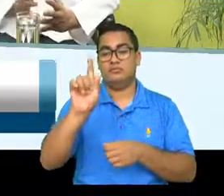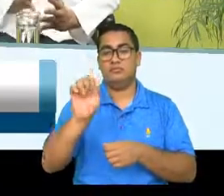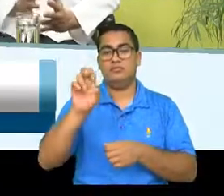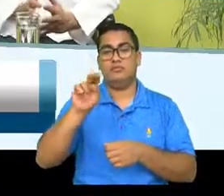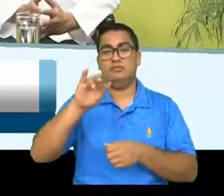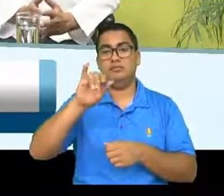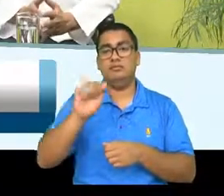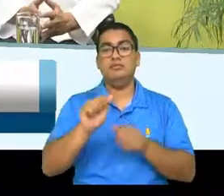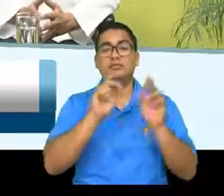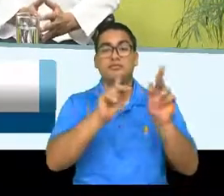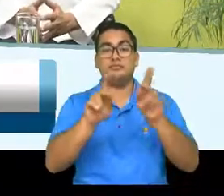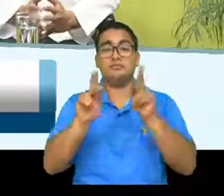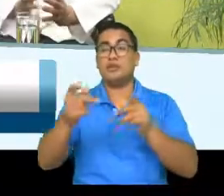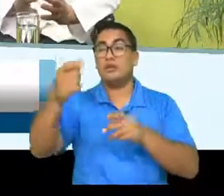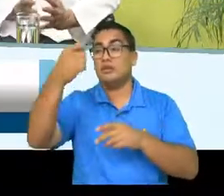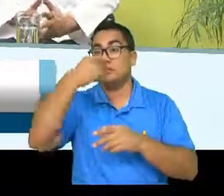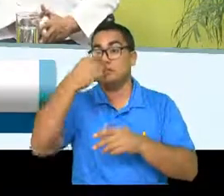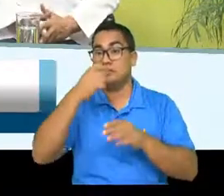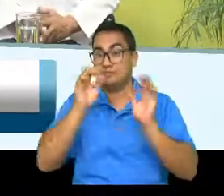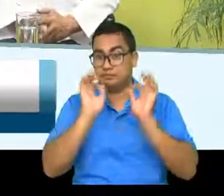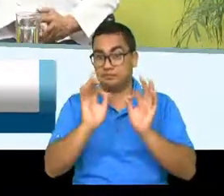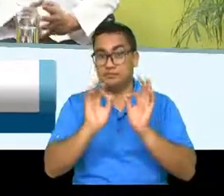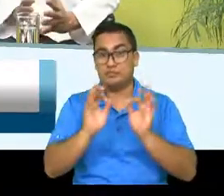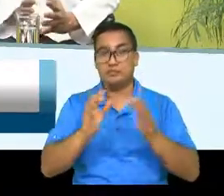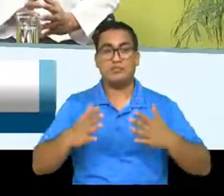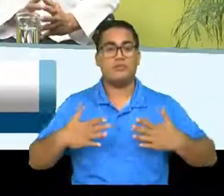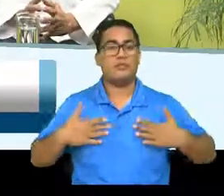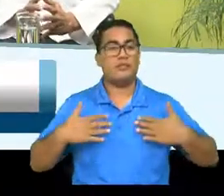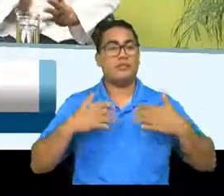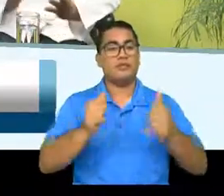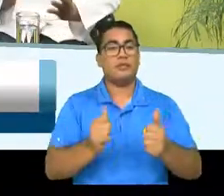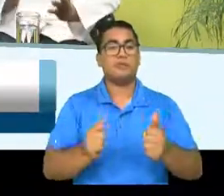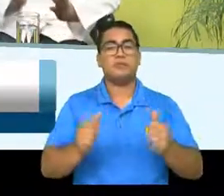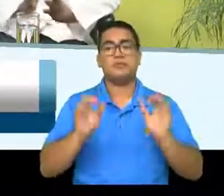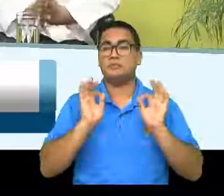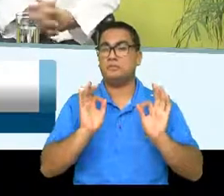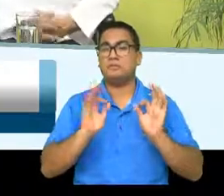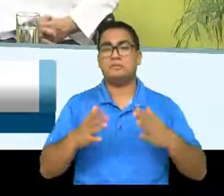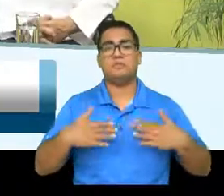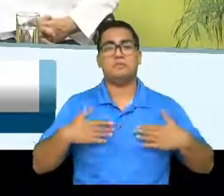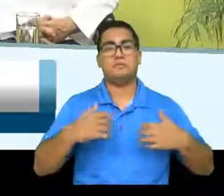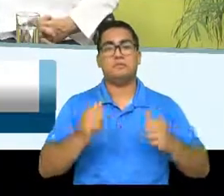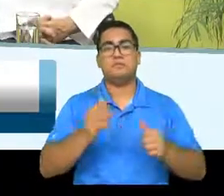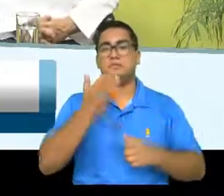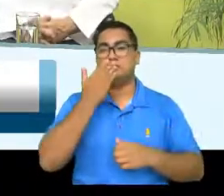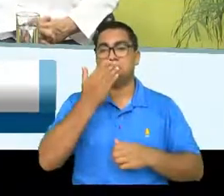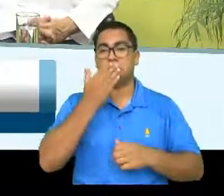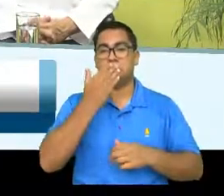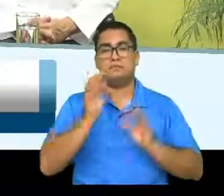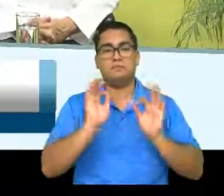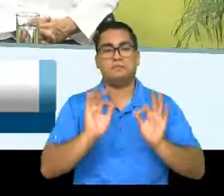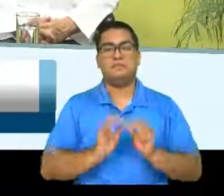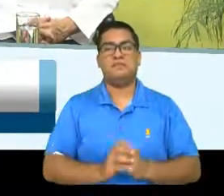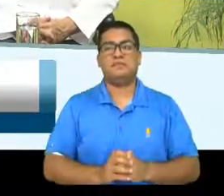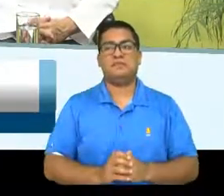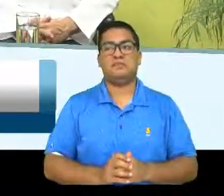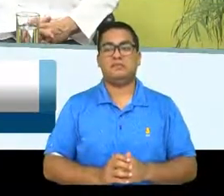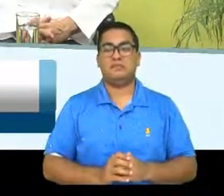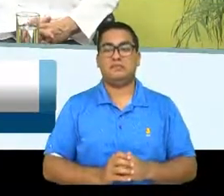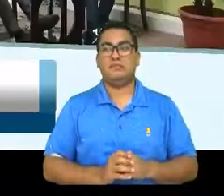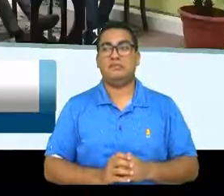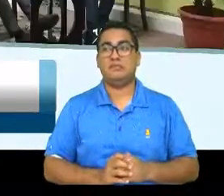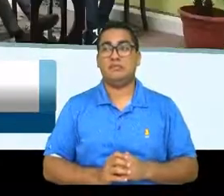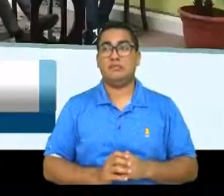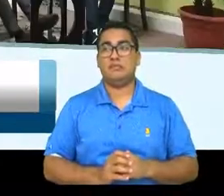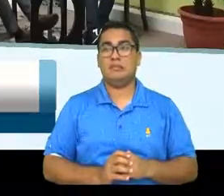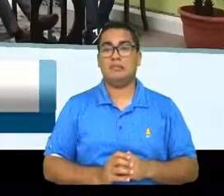su tratamiento completo, se cura. Y una vez curado, pues hay muy buenos resultados. Esta pregunta se la tenía